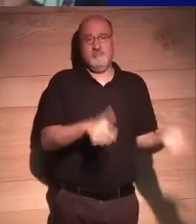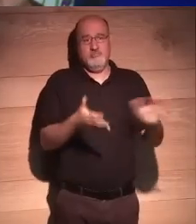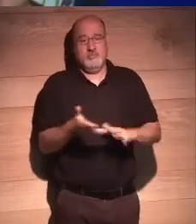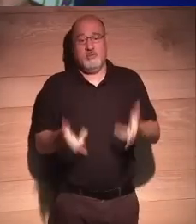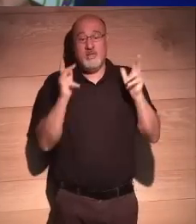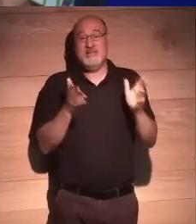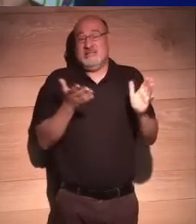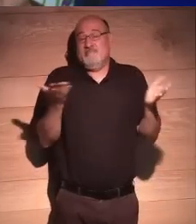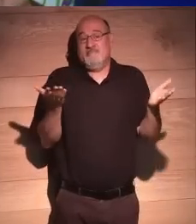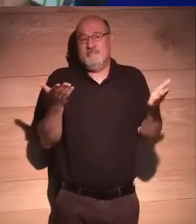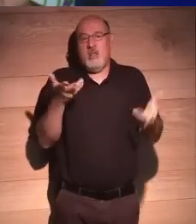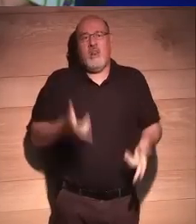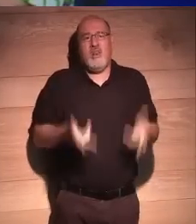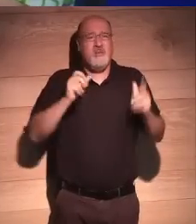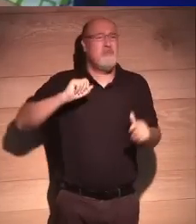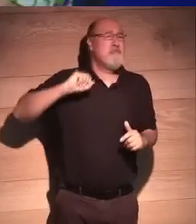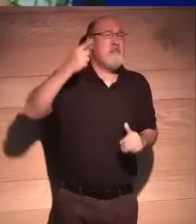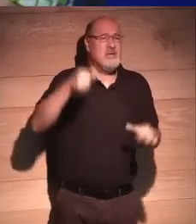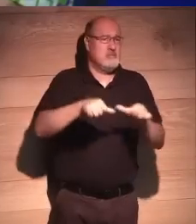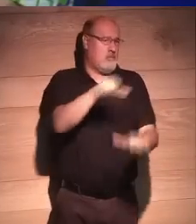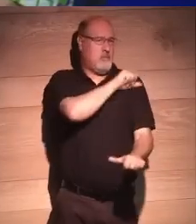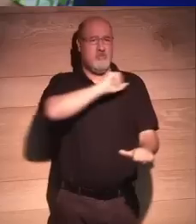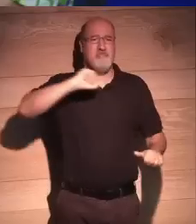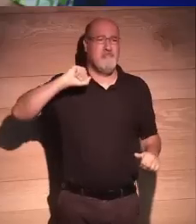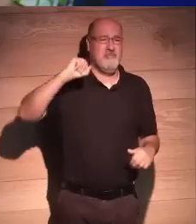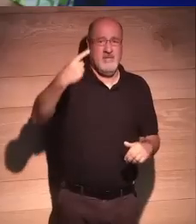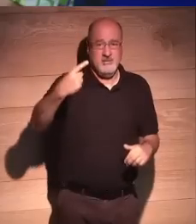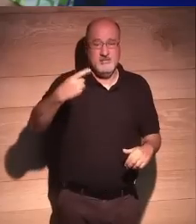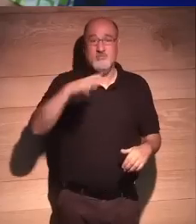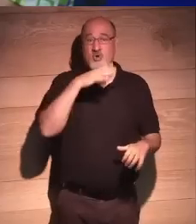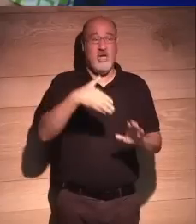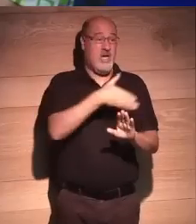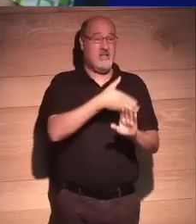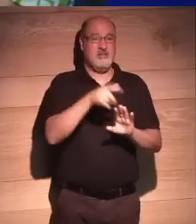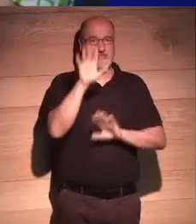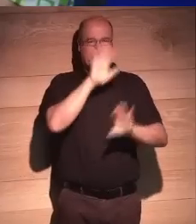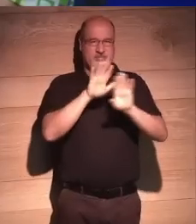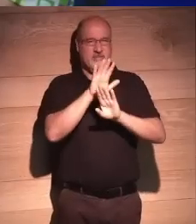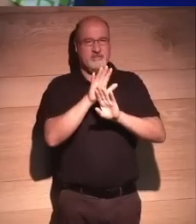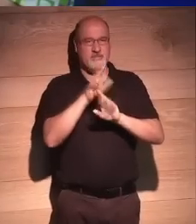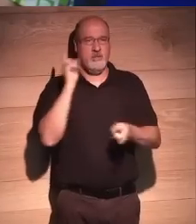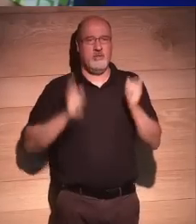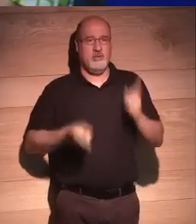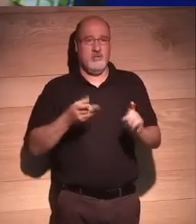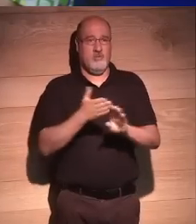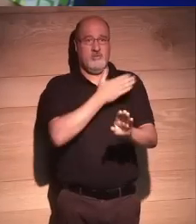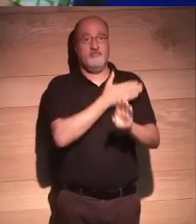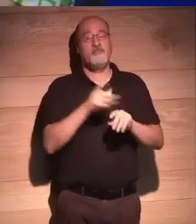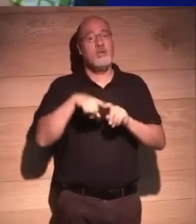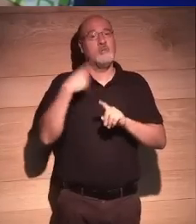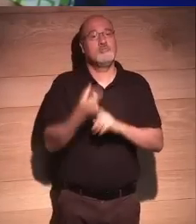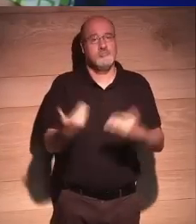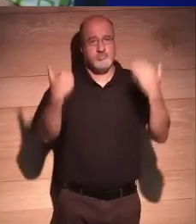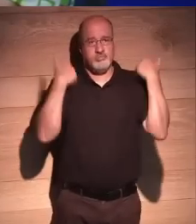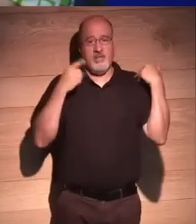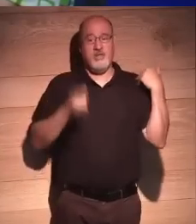allí, porque había un cierto complejo todavía del pasado. Pero bueno, la época de Pilar Miró, por